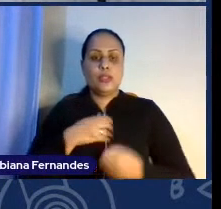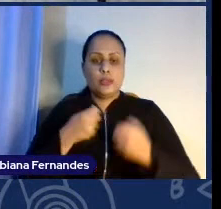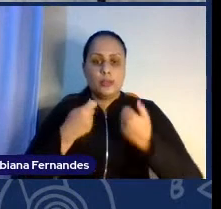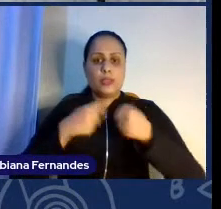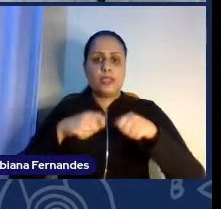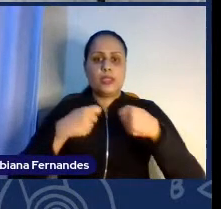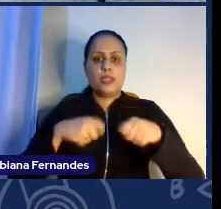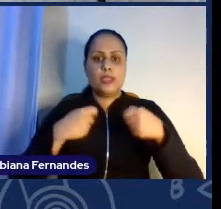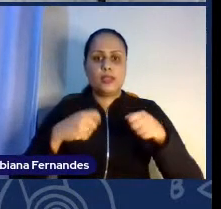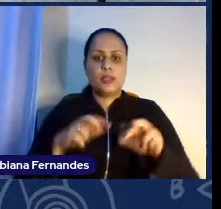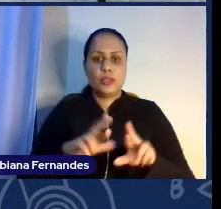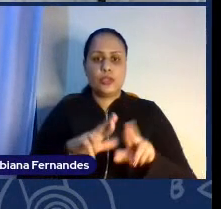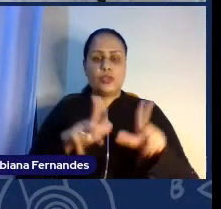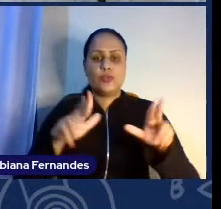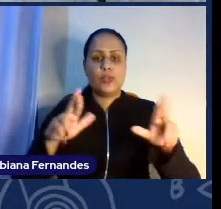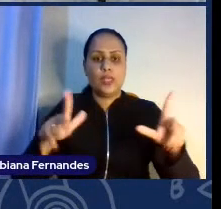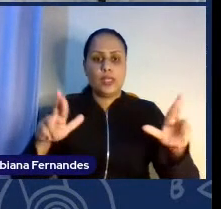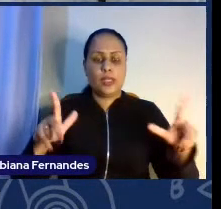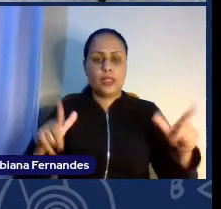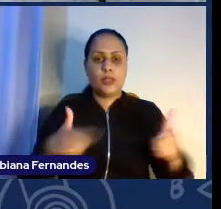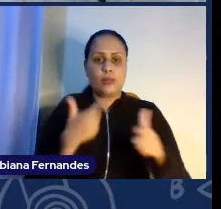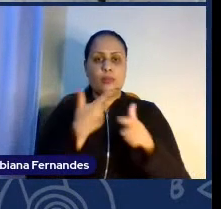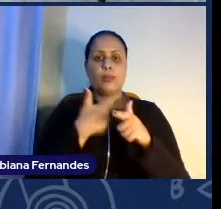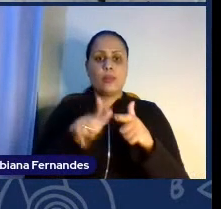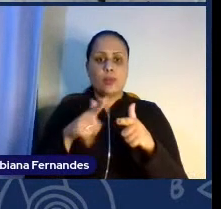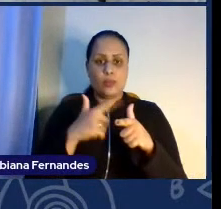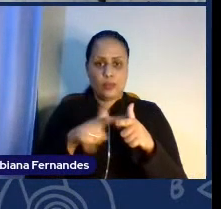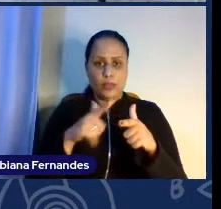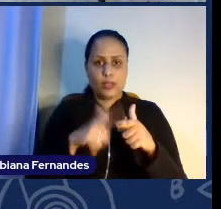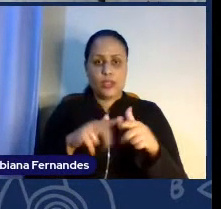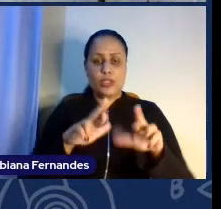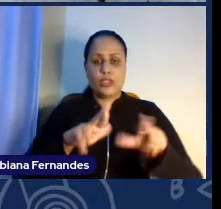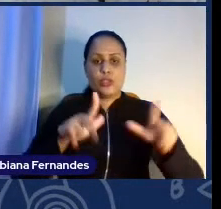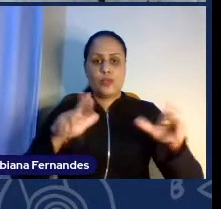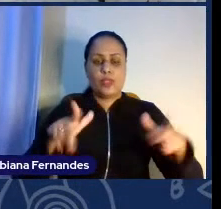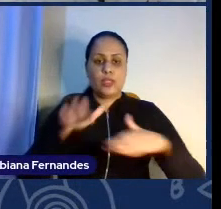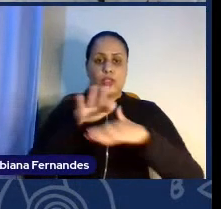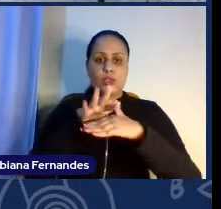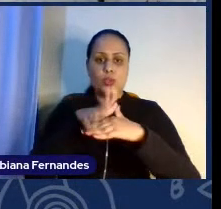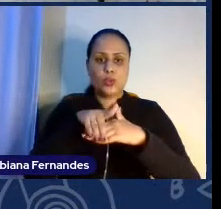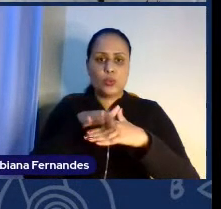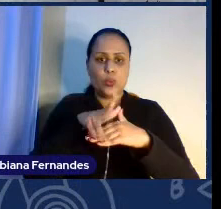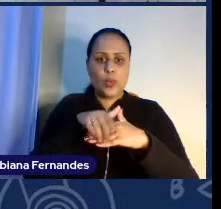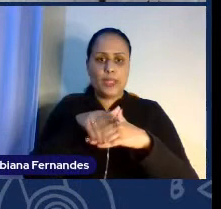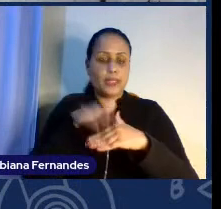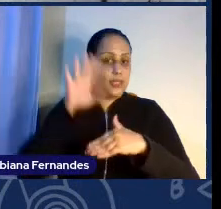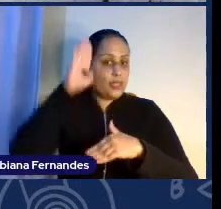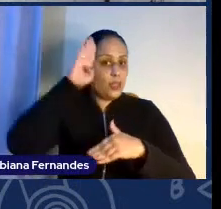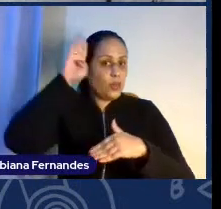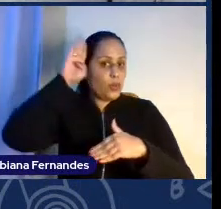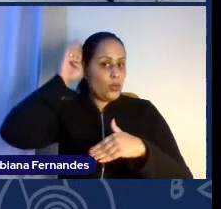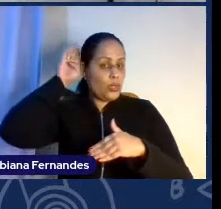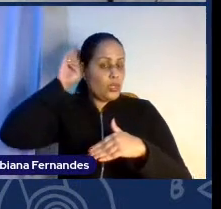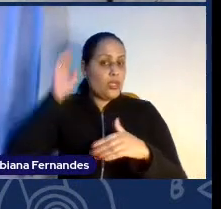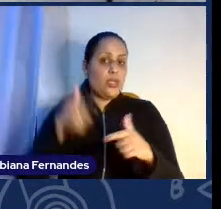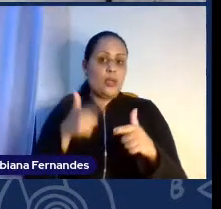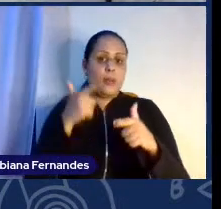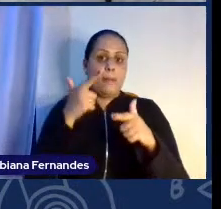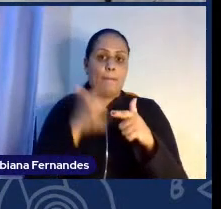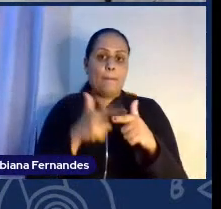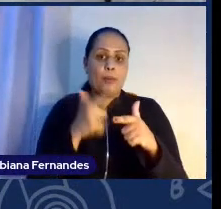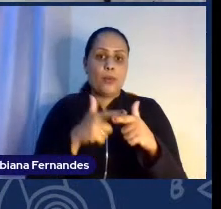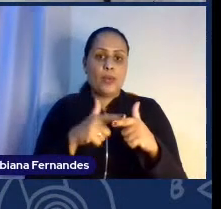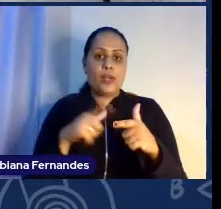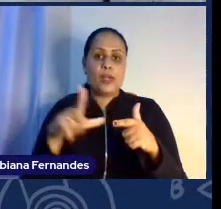diferentes alteraciones, diferentes enfermedades neurológicas, porque intervienen